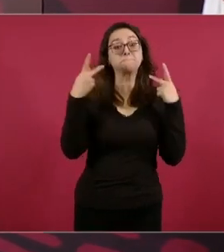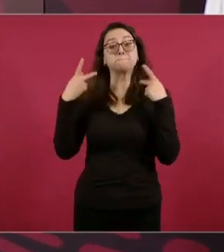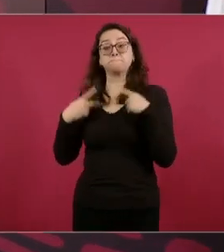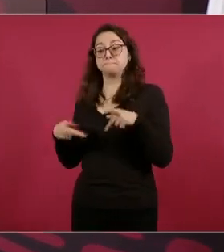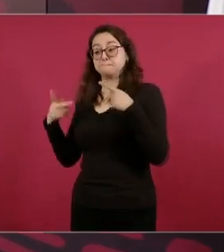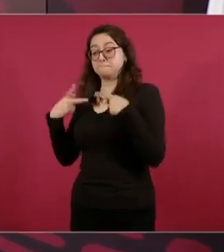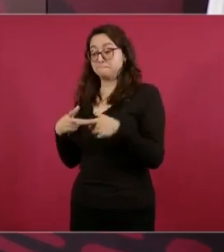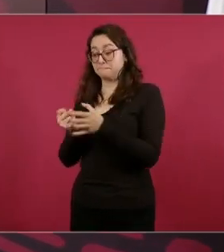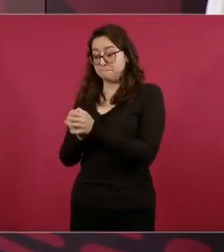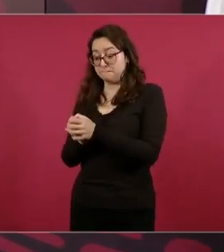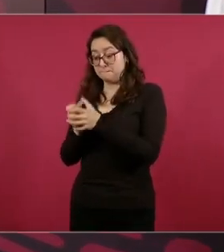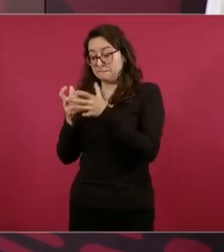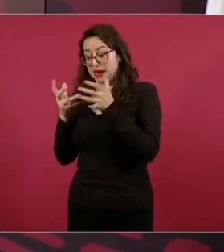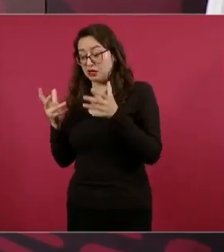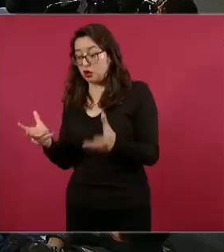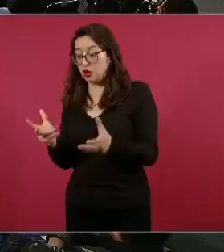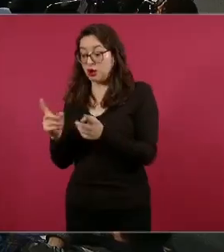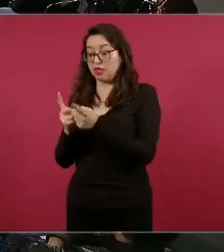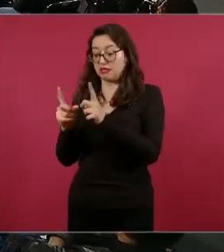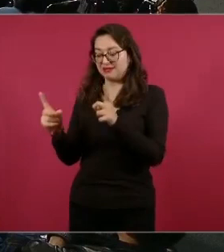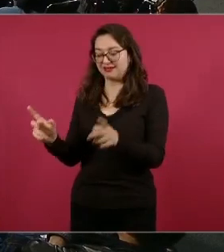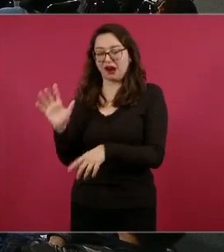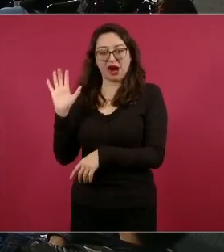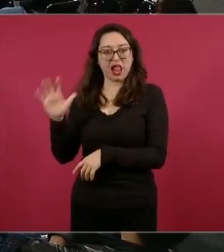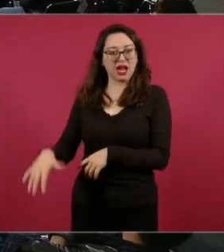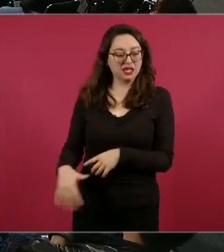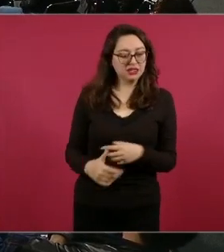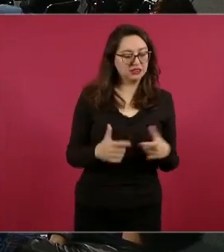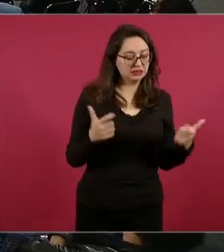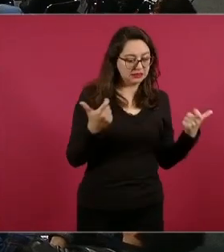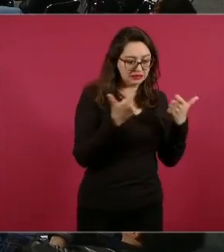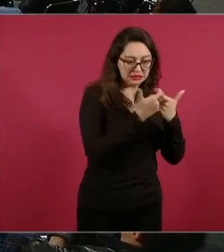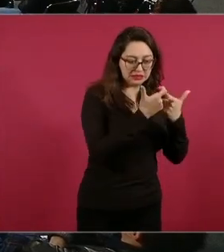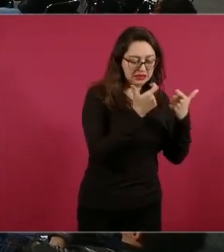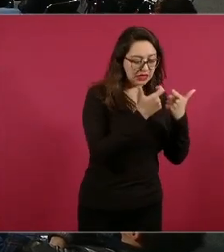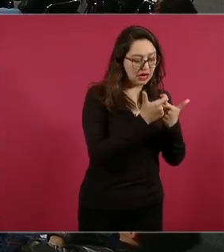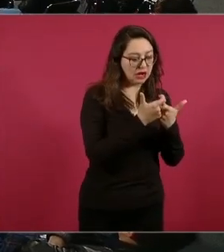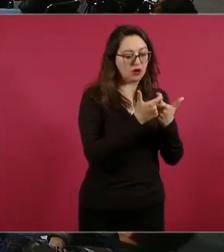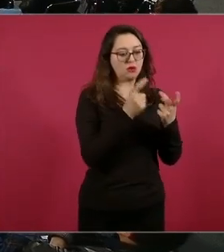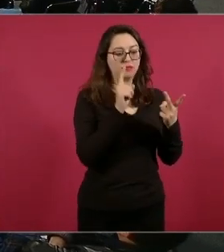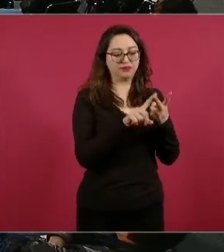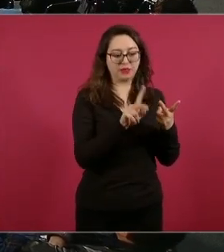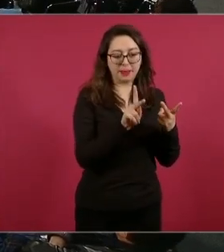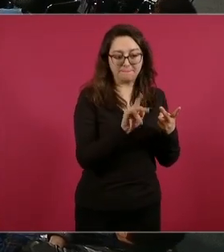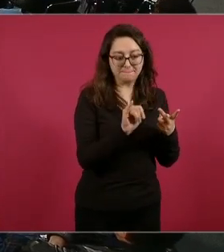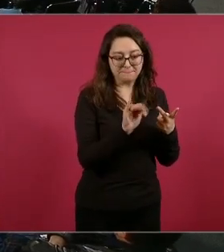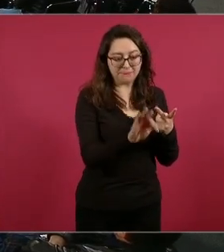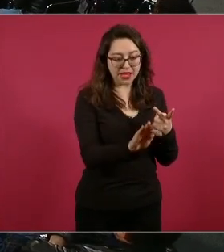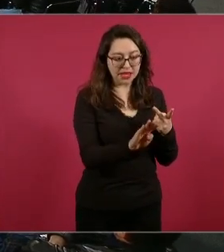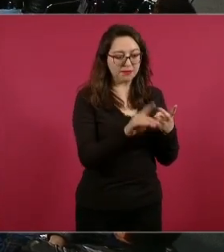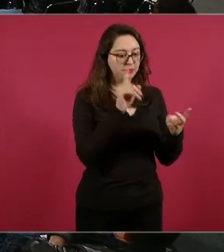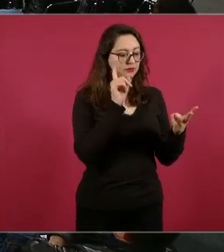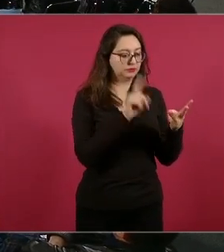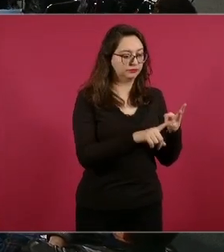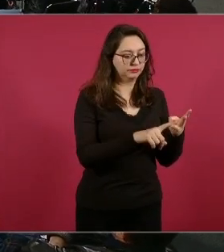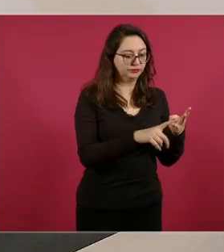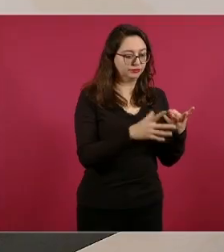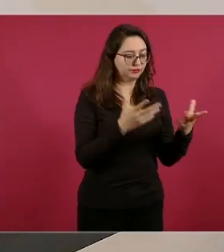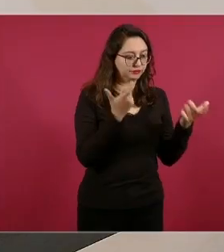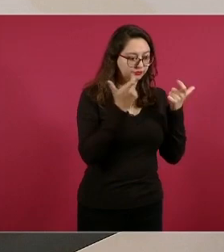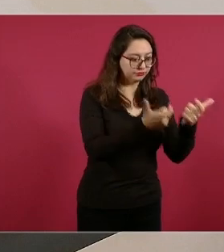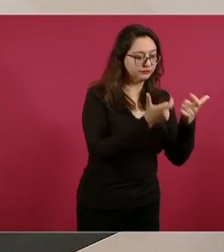les importaba más el Producto Interno Bruto que la educación del pueblo, que la salud del